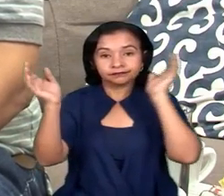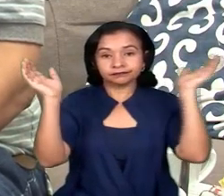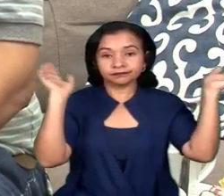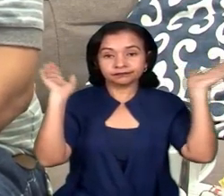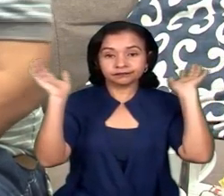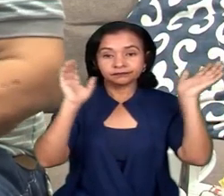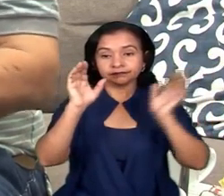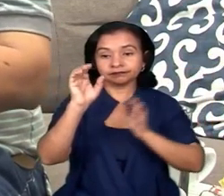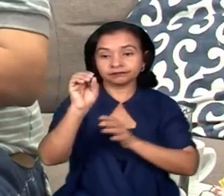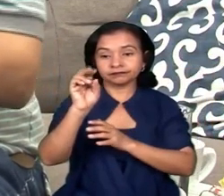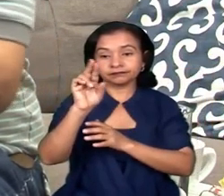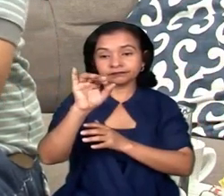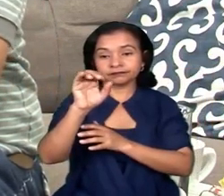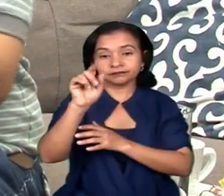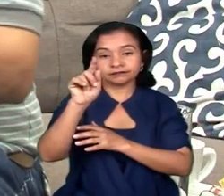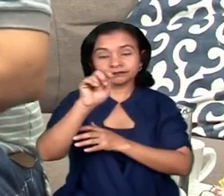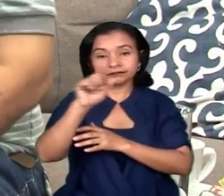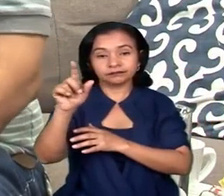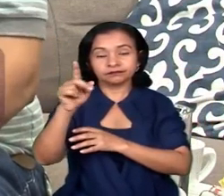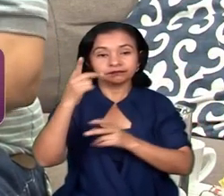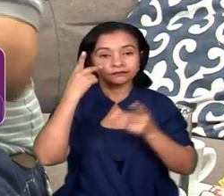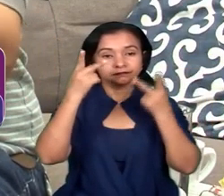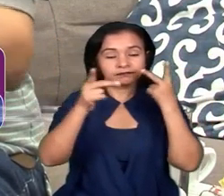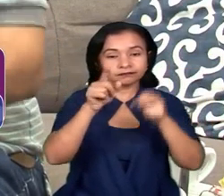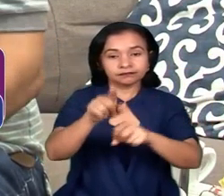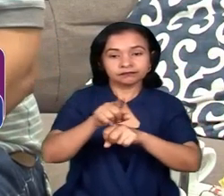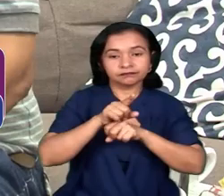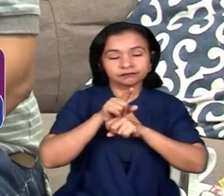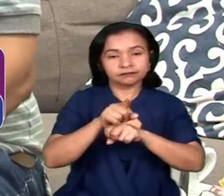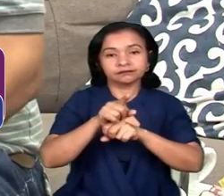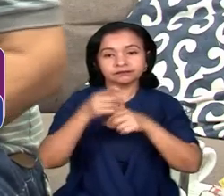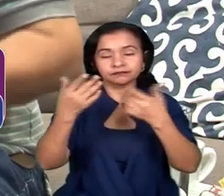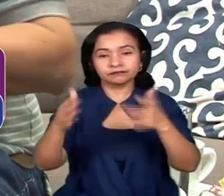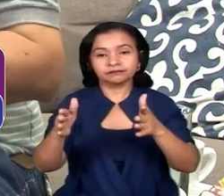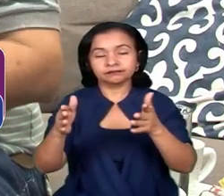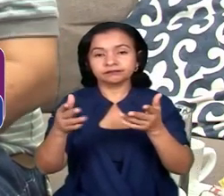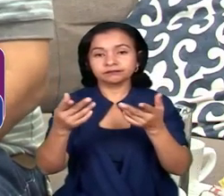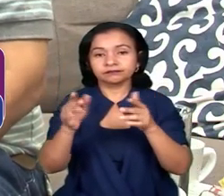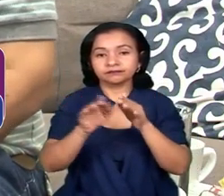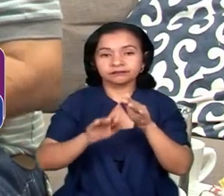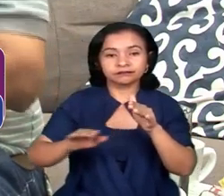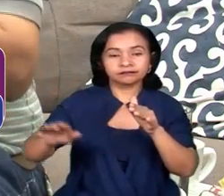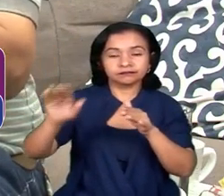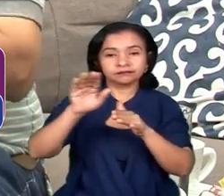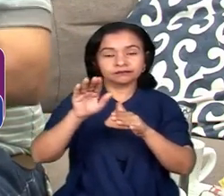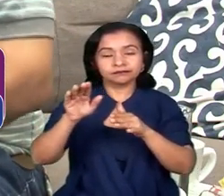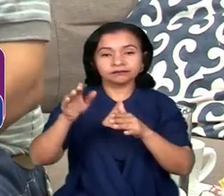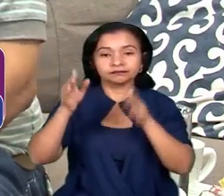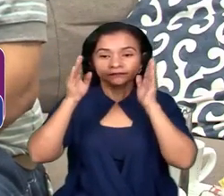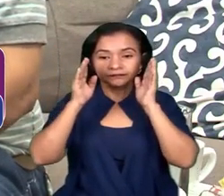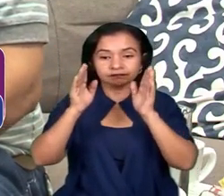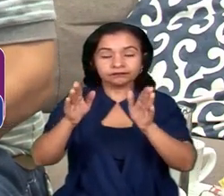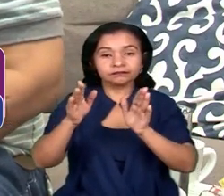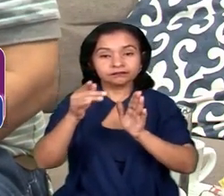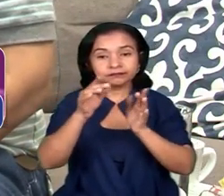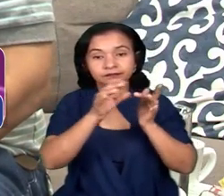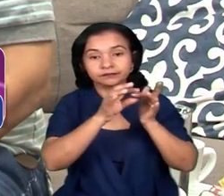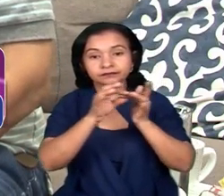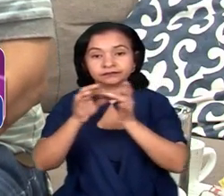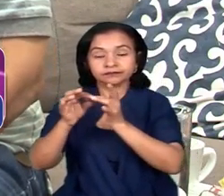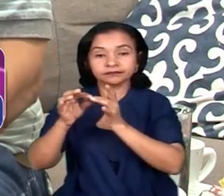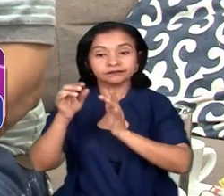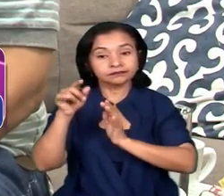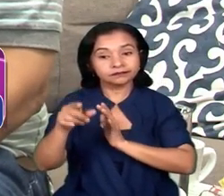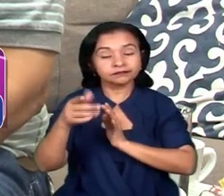él visita. Los 8 mercados también, ha llegado al Güembe, ha llegado, ¿me entendés? Pero el oriental siempre ha tenido una cuestión especial donde